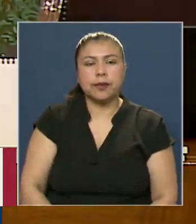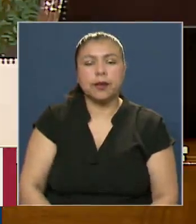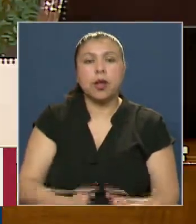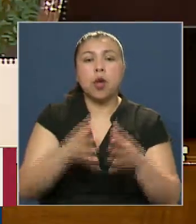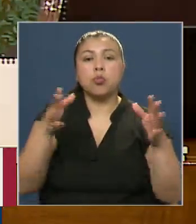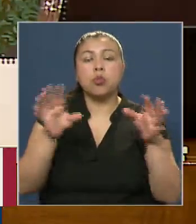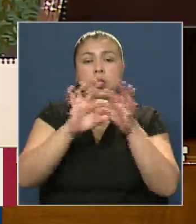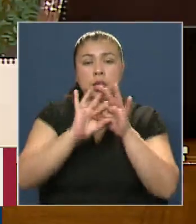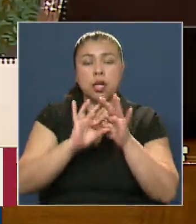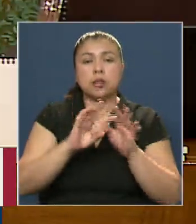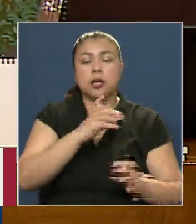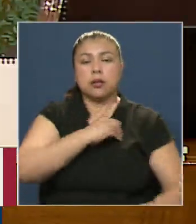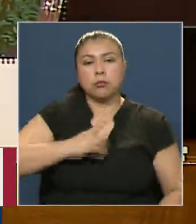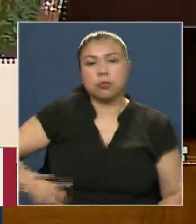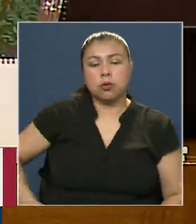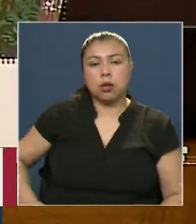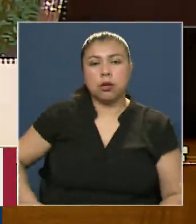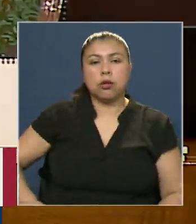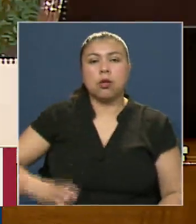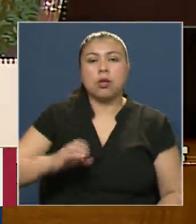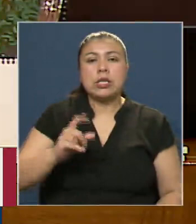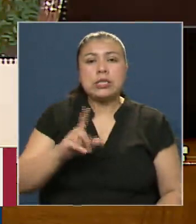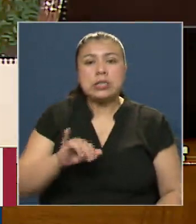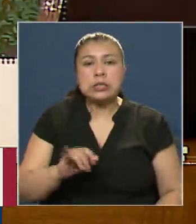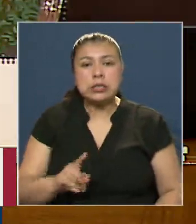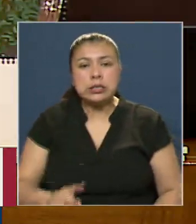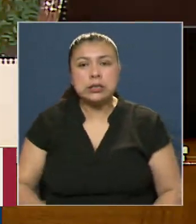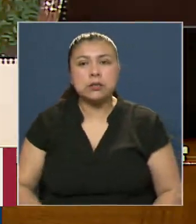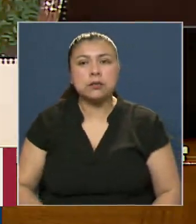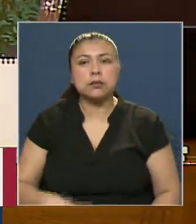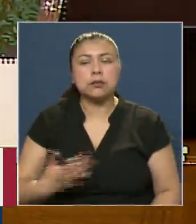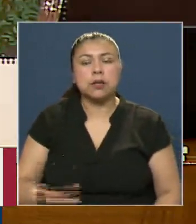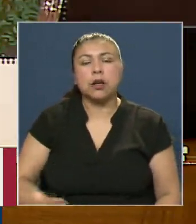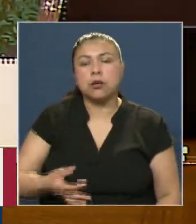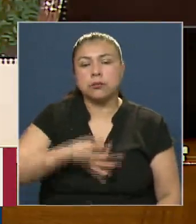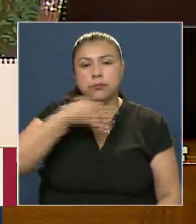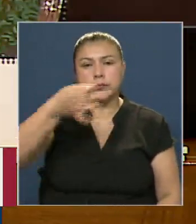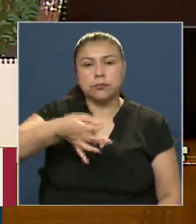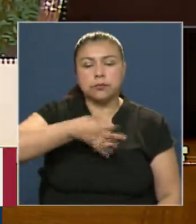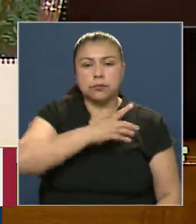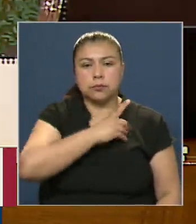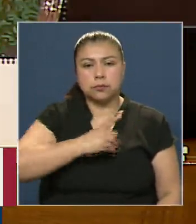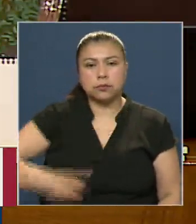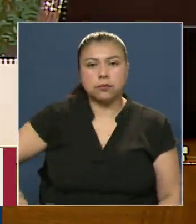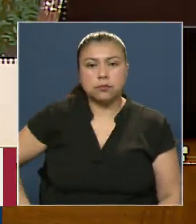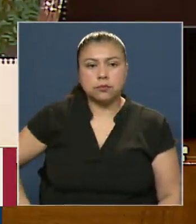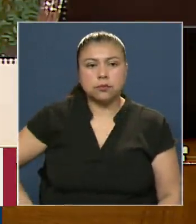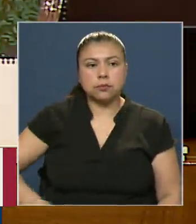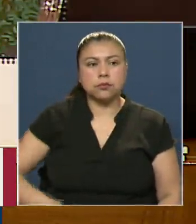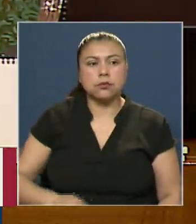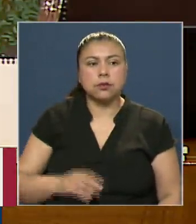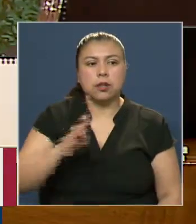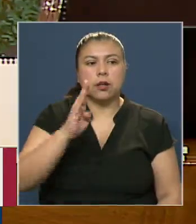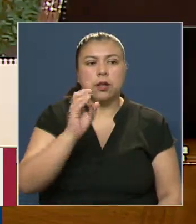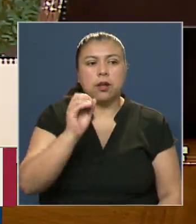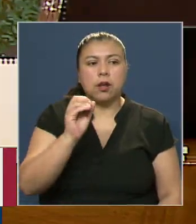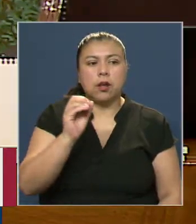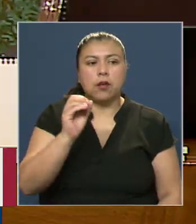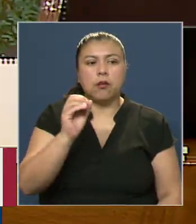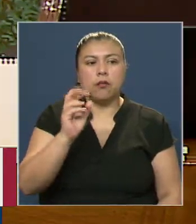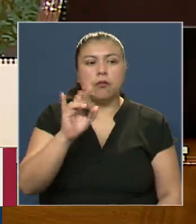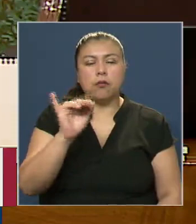Muchas gracias, diputado señor Celis. A continuación, ofrezco la palabra al diputado don Boris Barrera